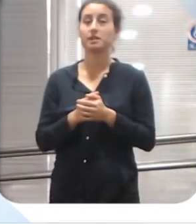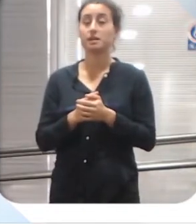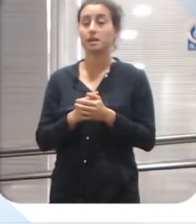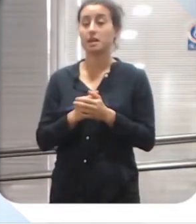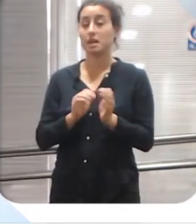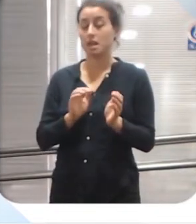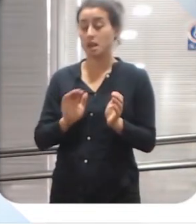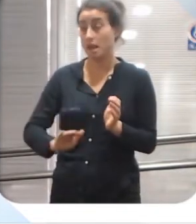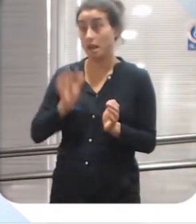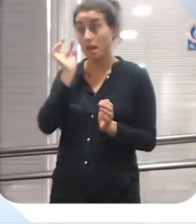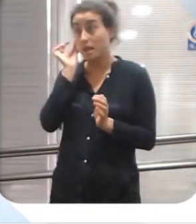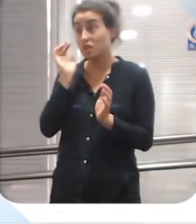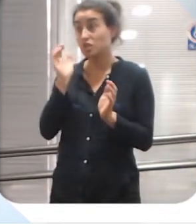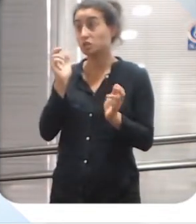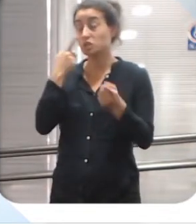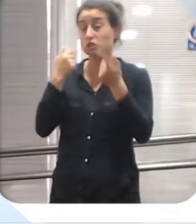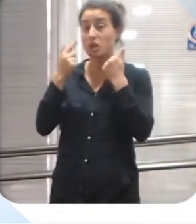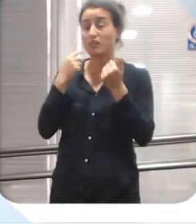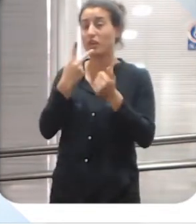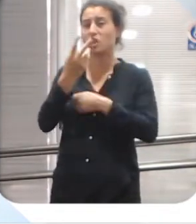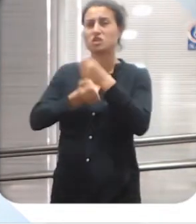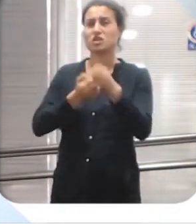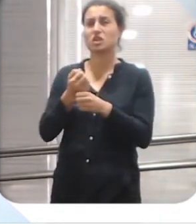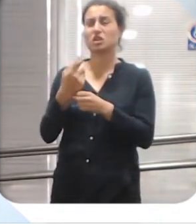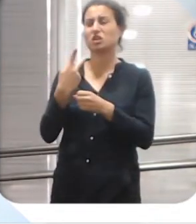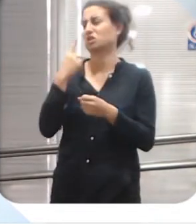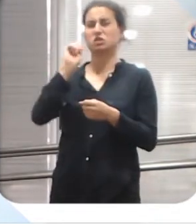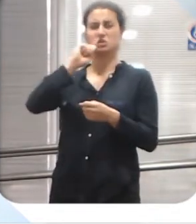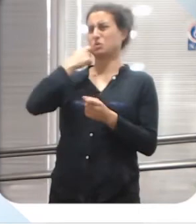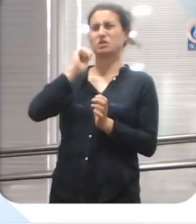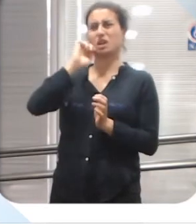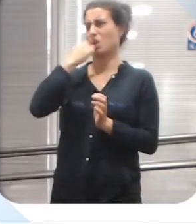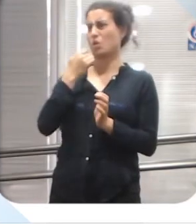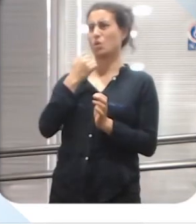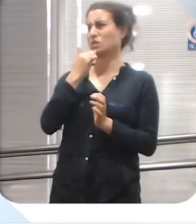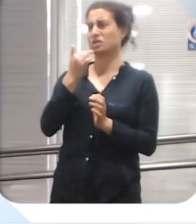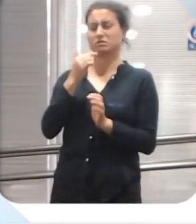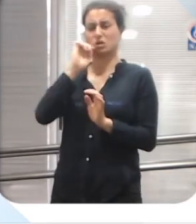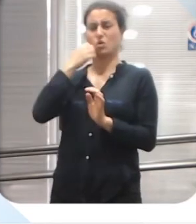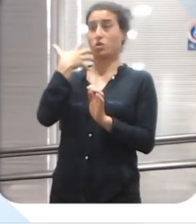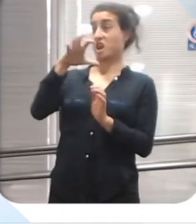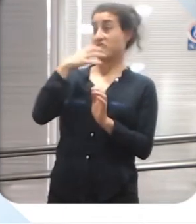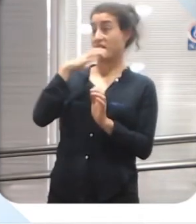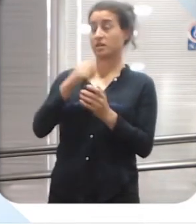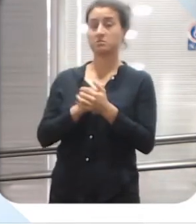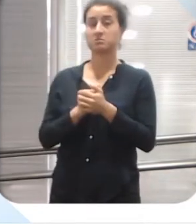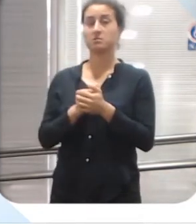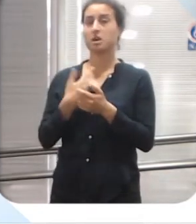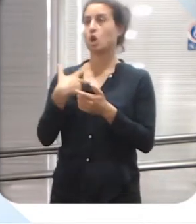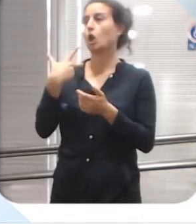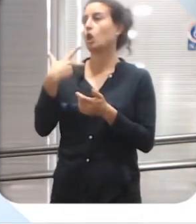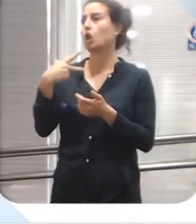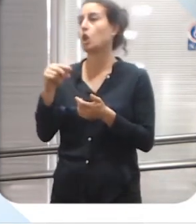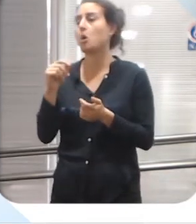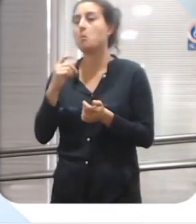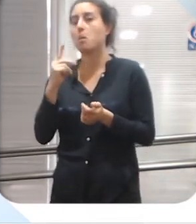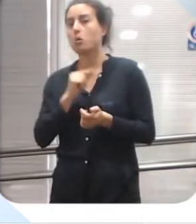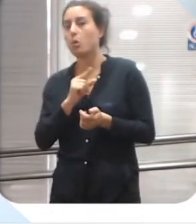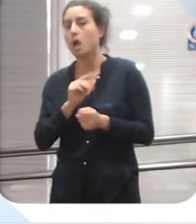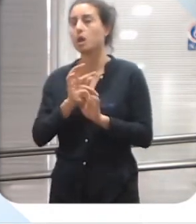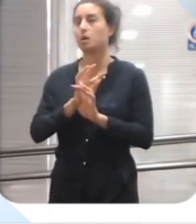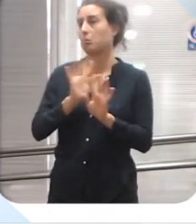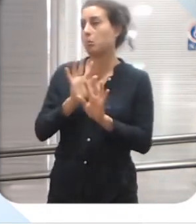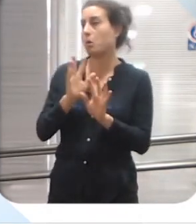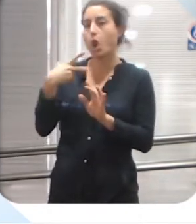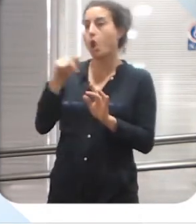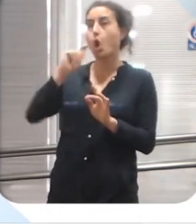niña lloraba y con 2 años decía, no gusta, gritaba. No decía, no me duele, no decía